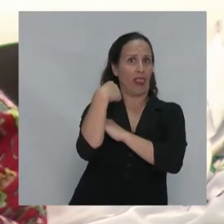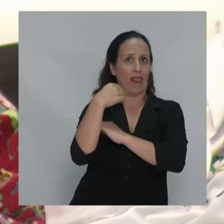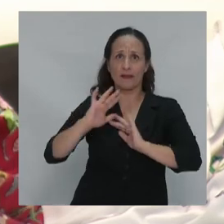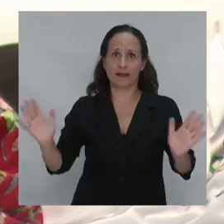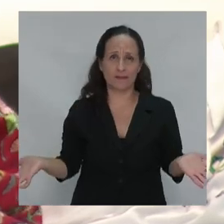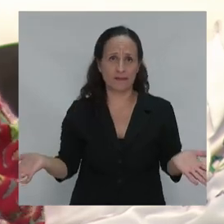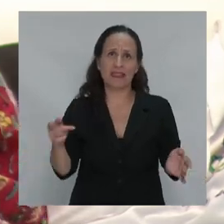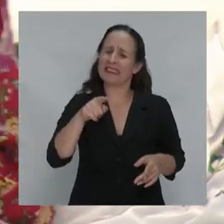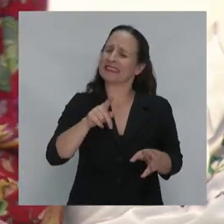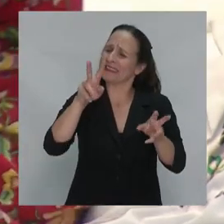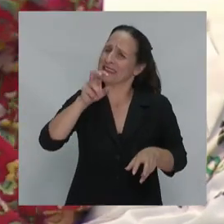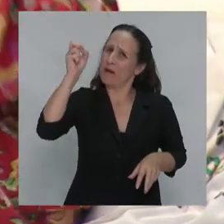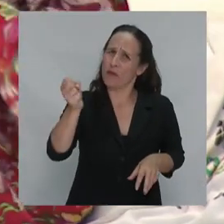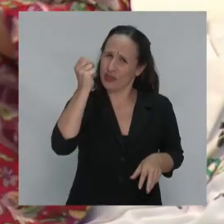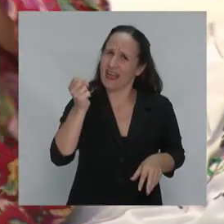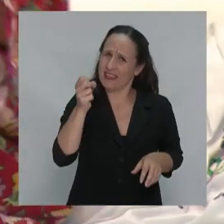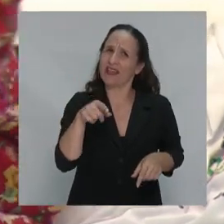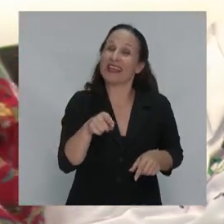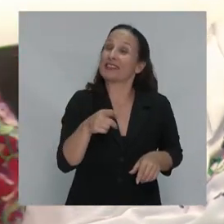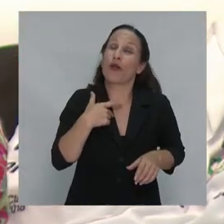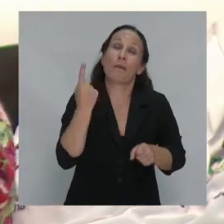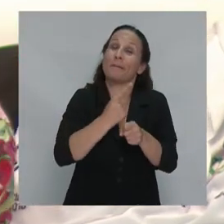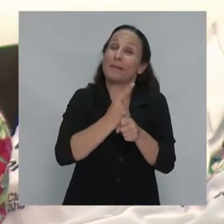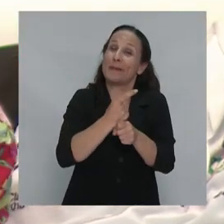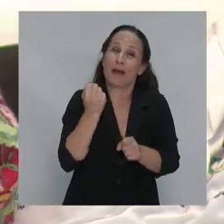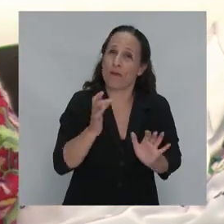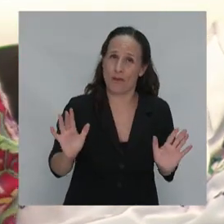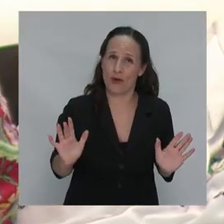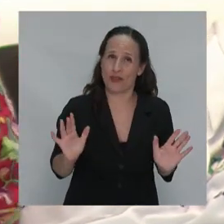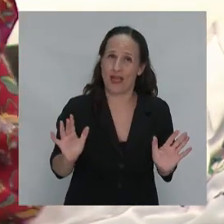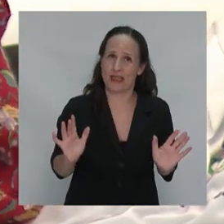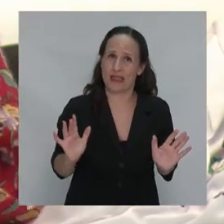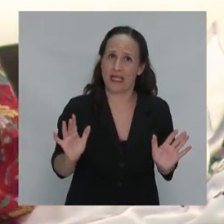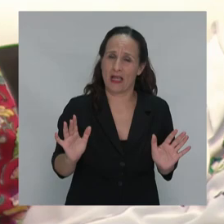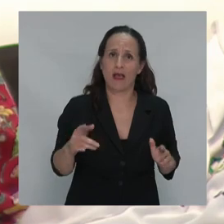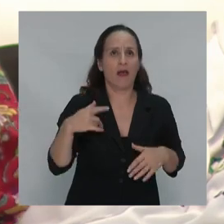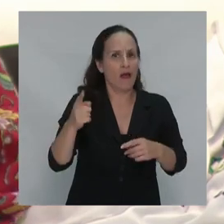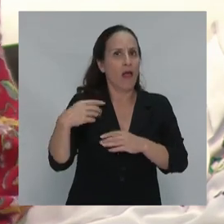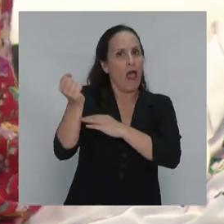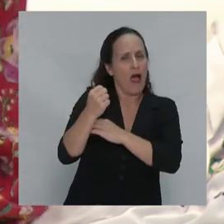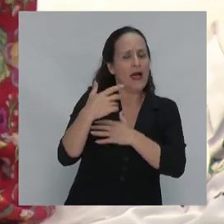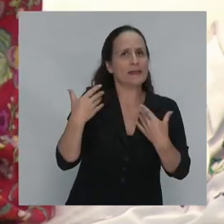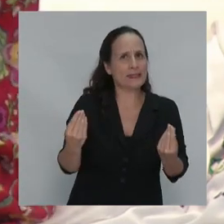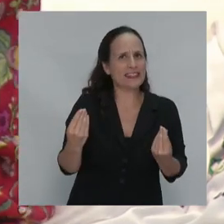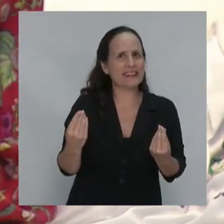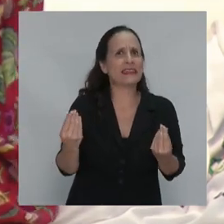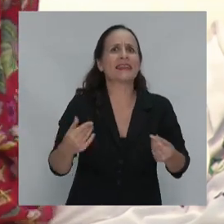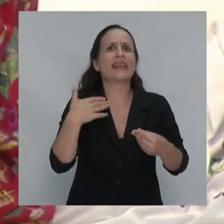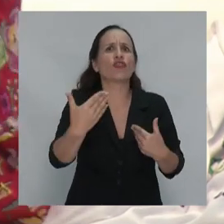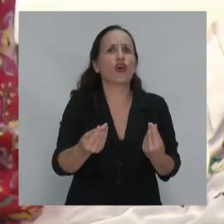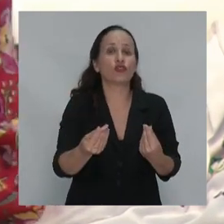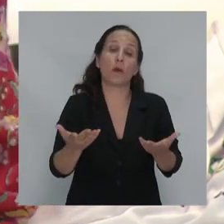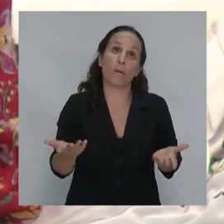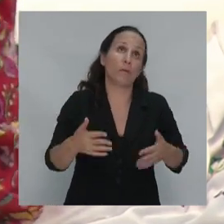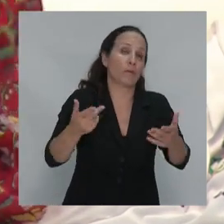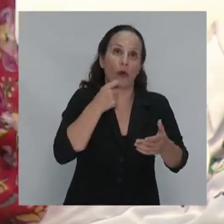punto importante, y me parece que, de hecho, el primordial. Y tiene muchos efectos, y son bastante claros, que es que, por ejemplo,